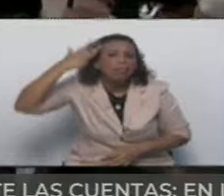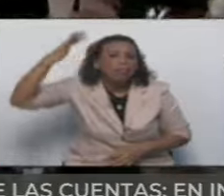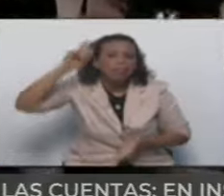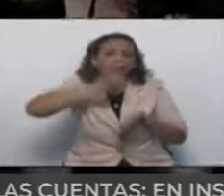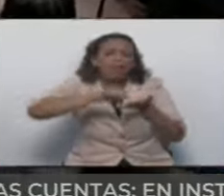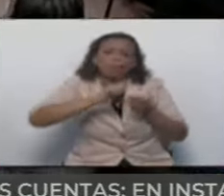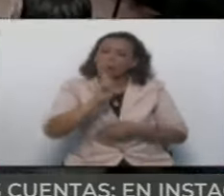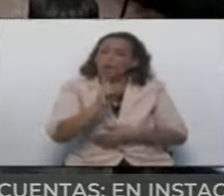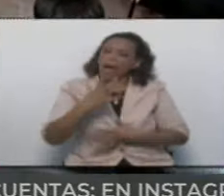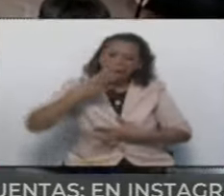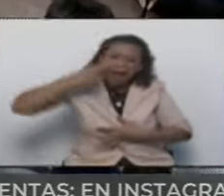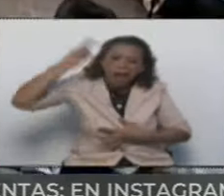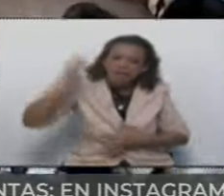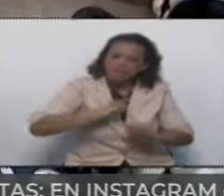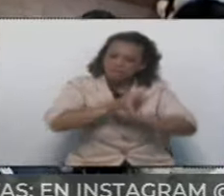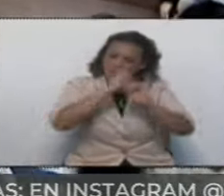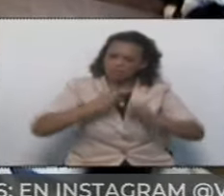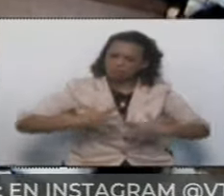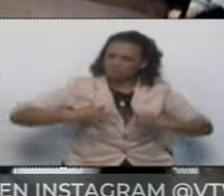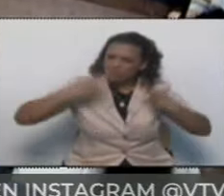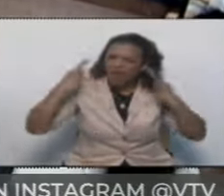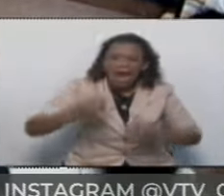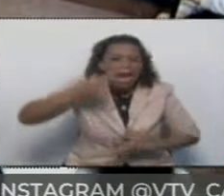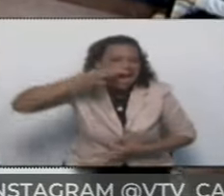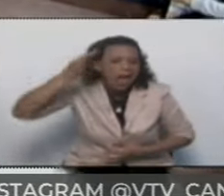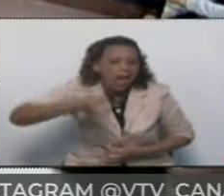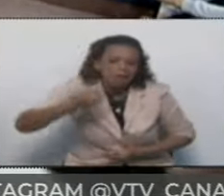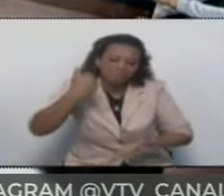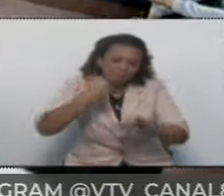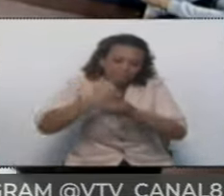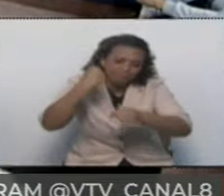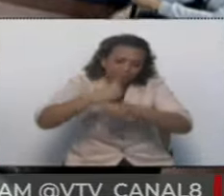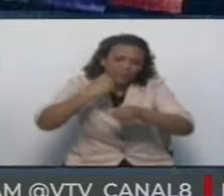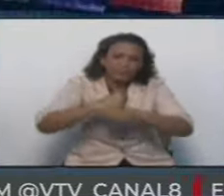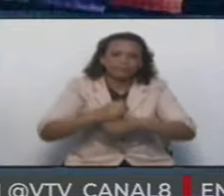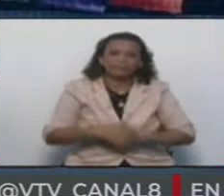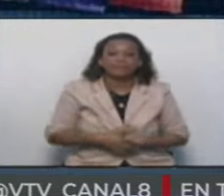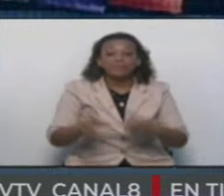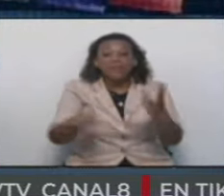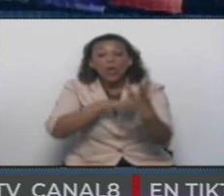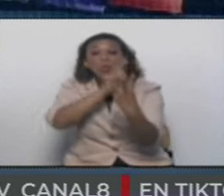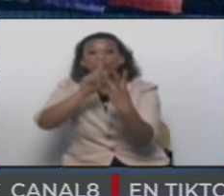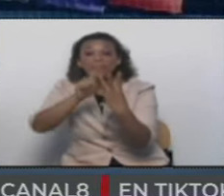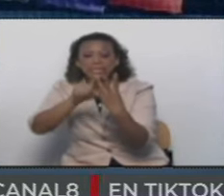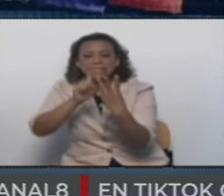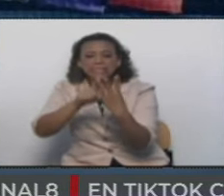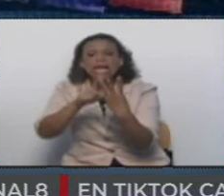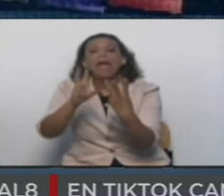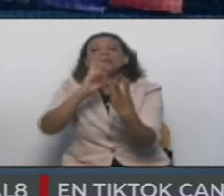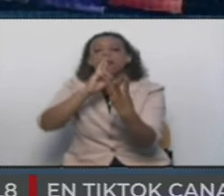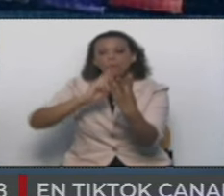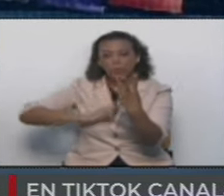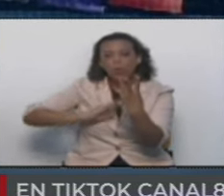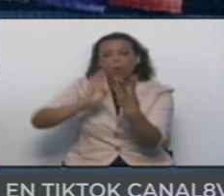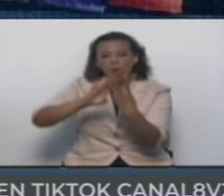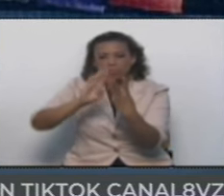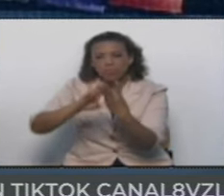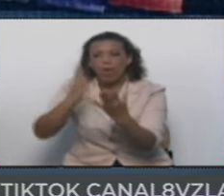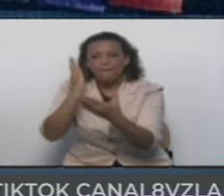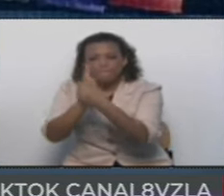contundente, feliz, tajante. Y hay un tercer producto que me decía Ricardo Menéndez.